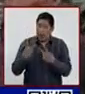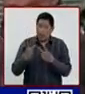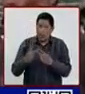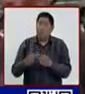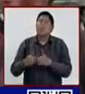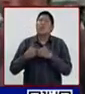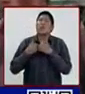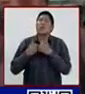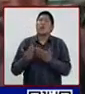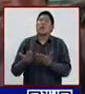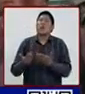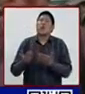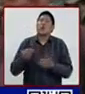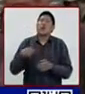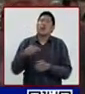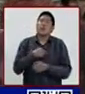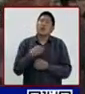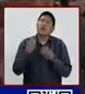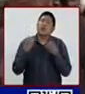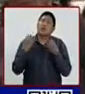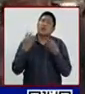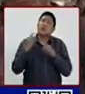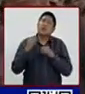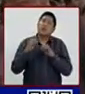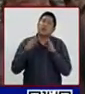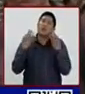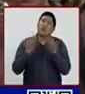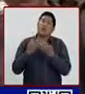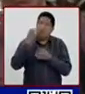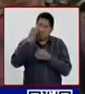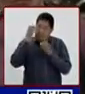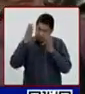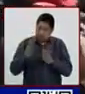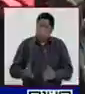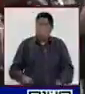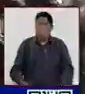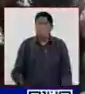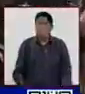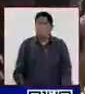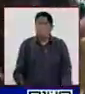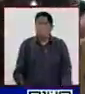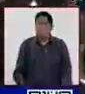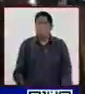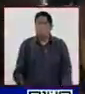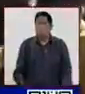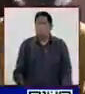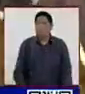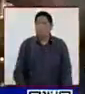quién verdaderamente estamos la mayoría de la familia cocalera, compañeros.